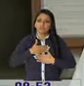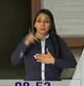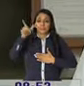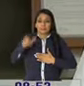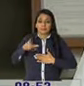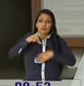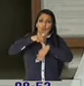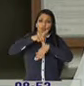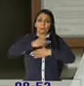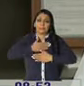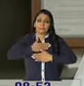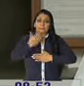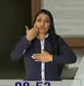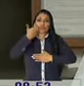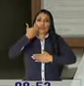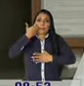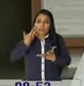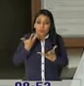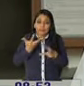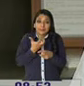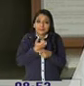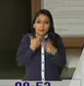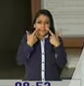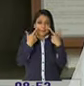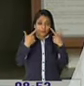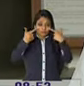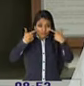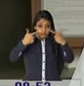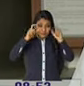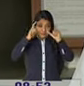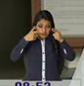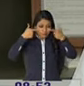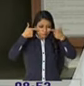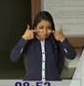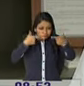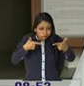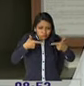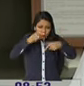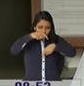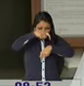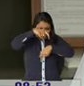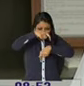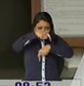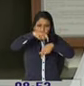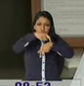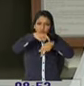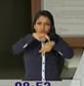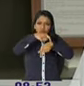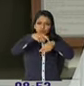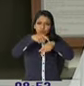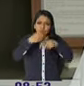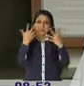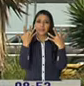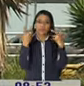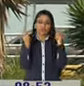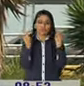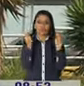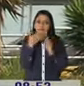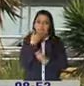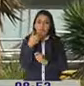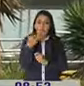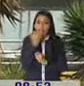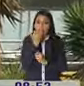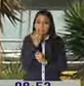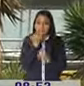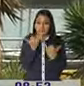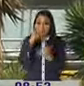le permite también tener una mejor visión y le permite también tener una mejor destreza con sus manos. Actualmente